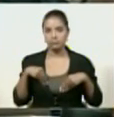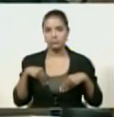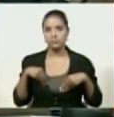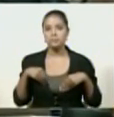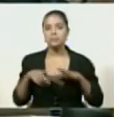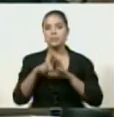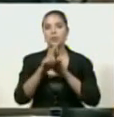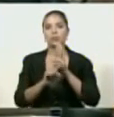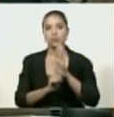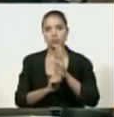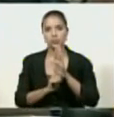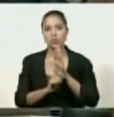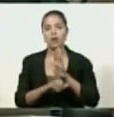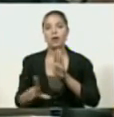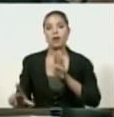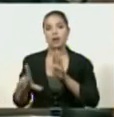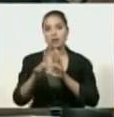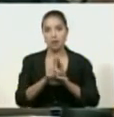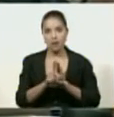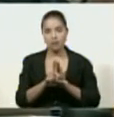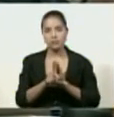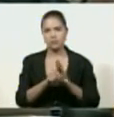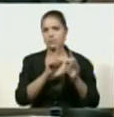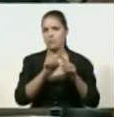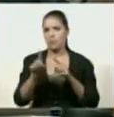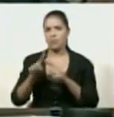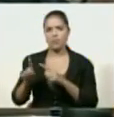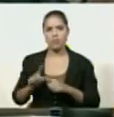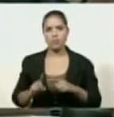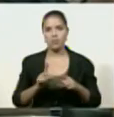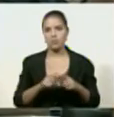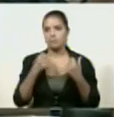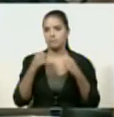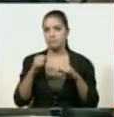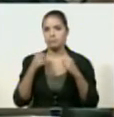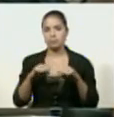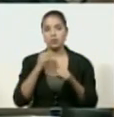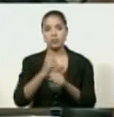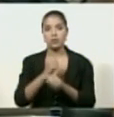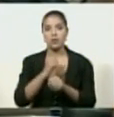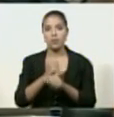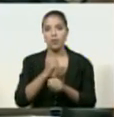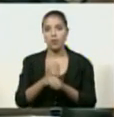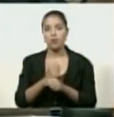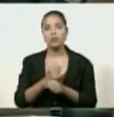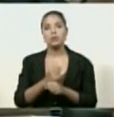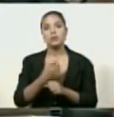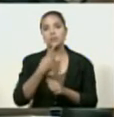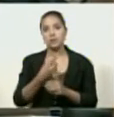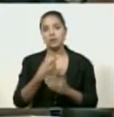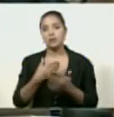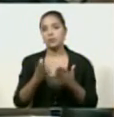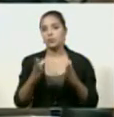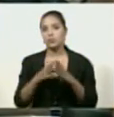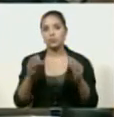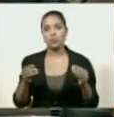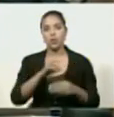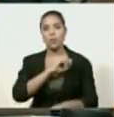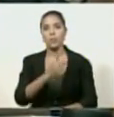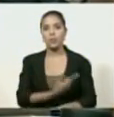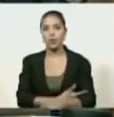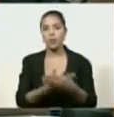esta Constitución, las leyes y demás actos que en ejercicio de sus funciones dicten los órganos del poder